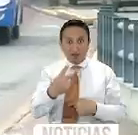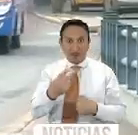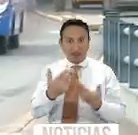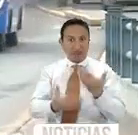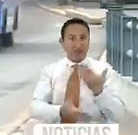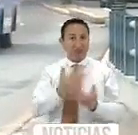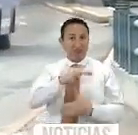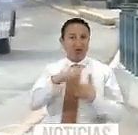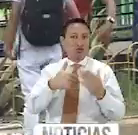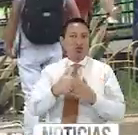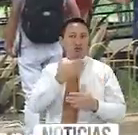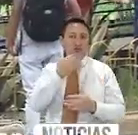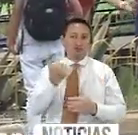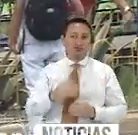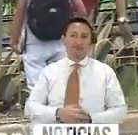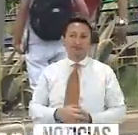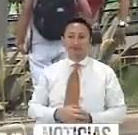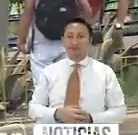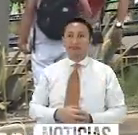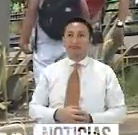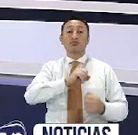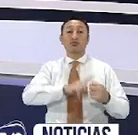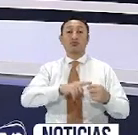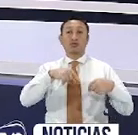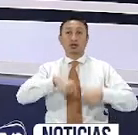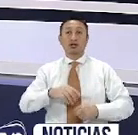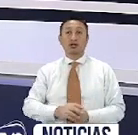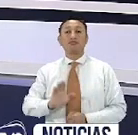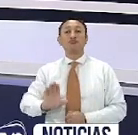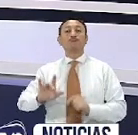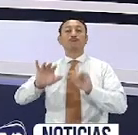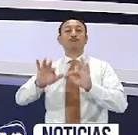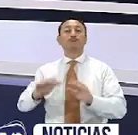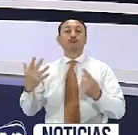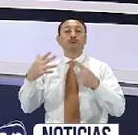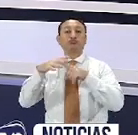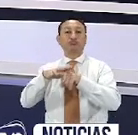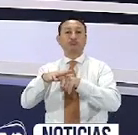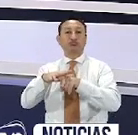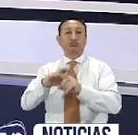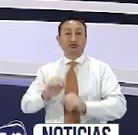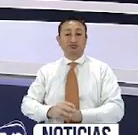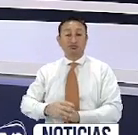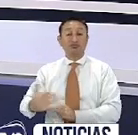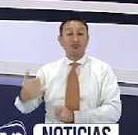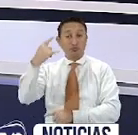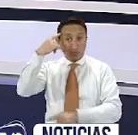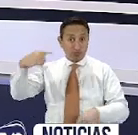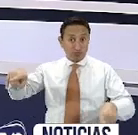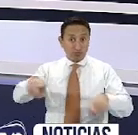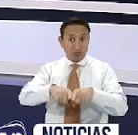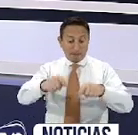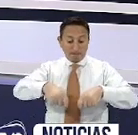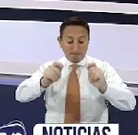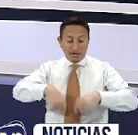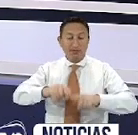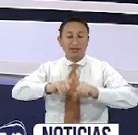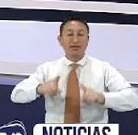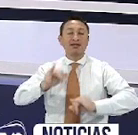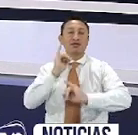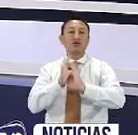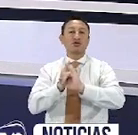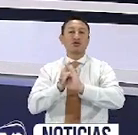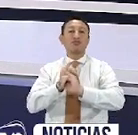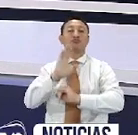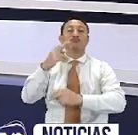resultados. Informó Mía Sabelli. Secretaría de Inclusión Social firmó un acuerdo con varias instituciones y